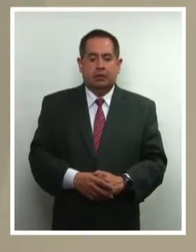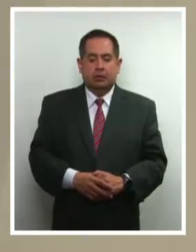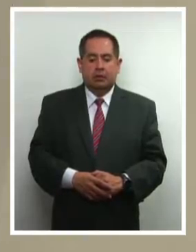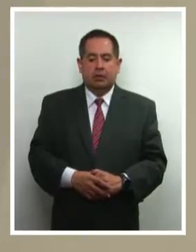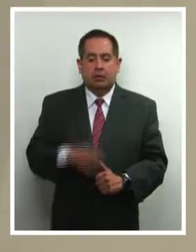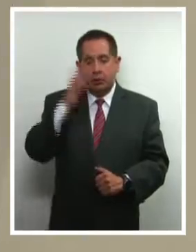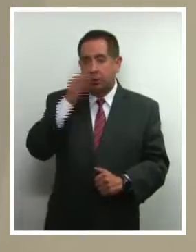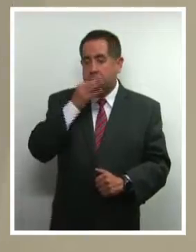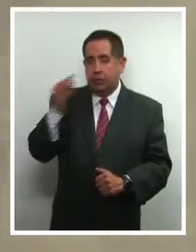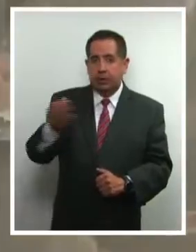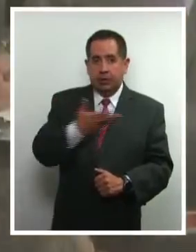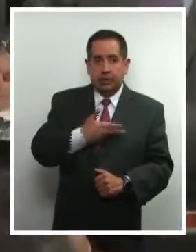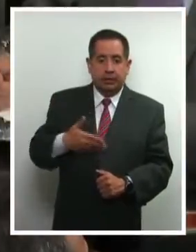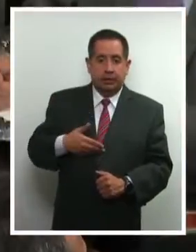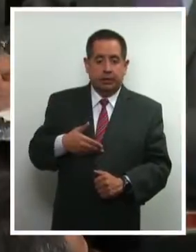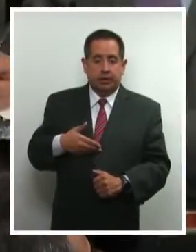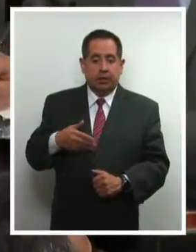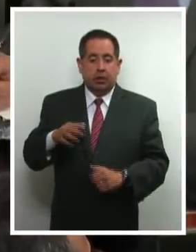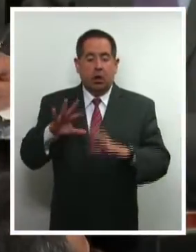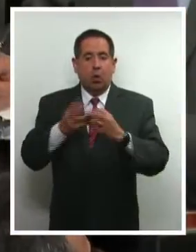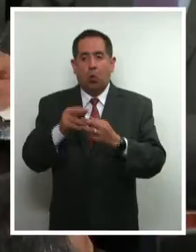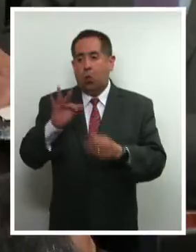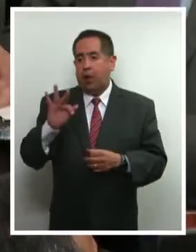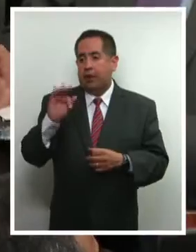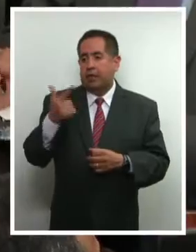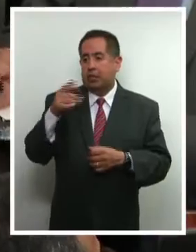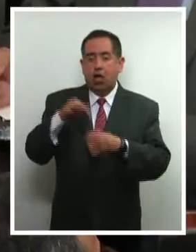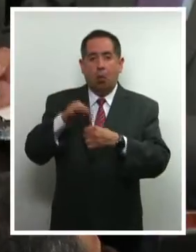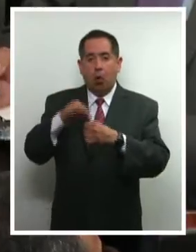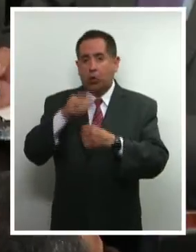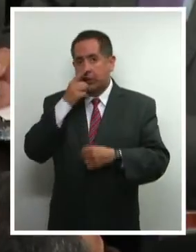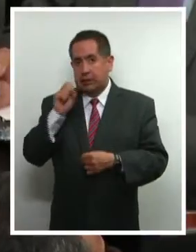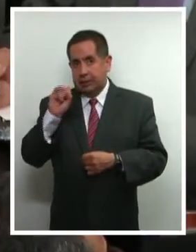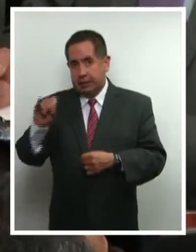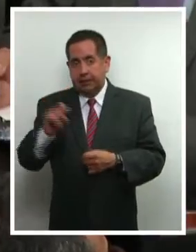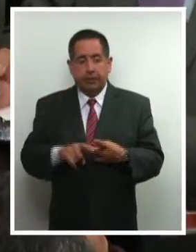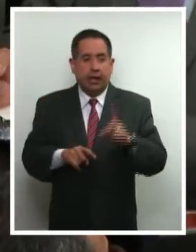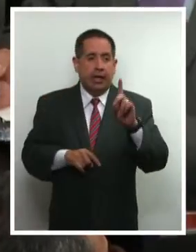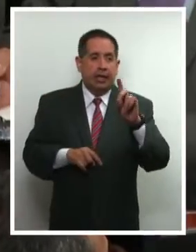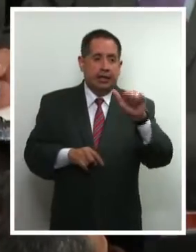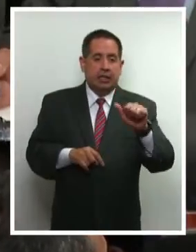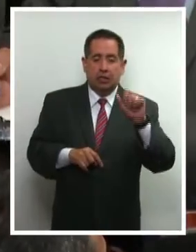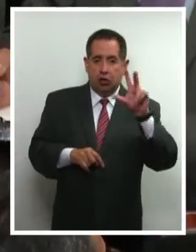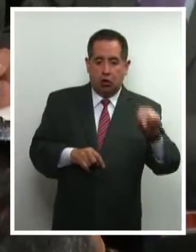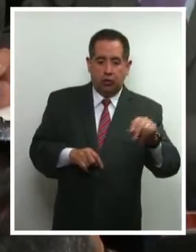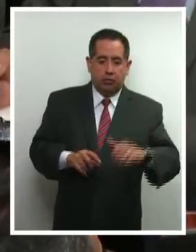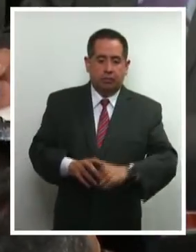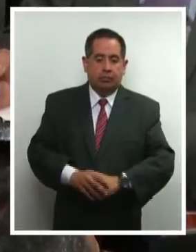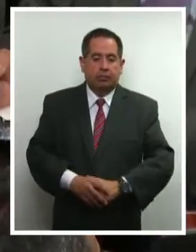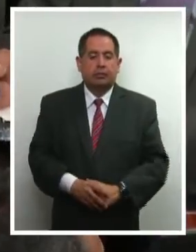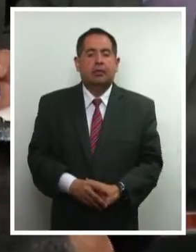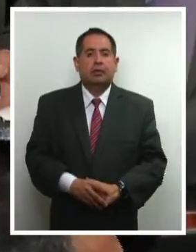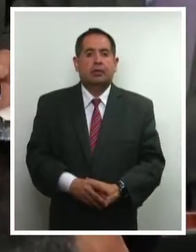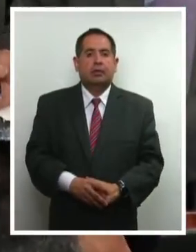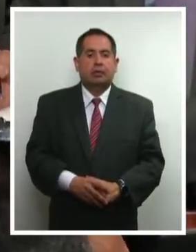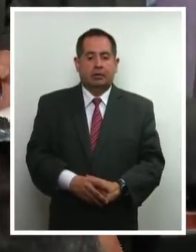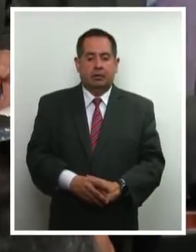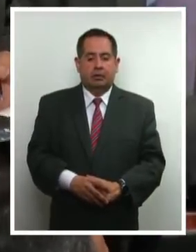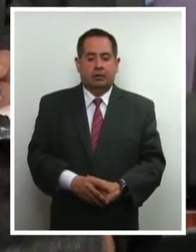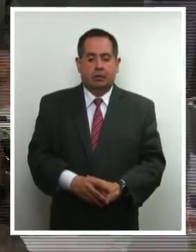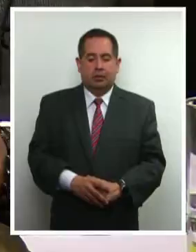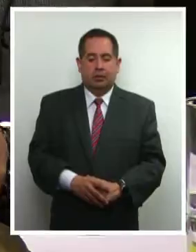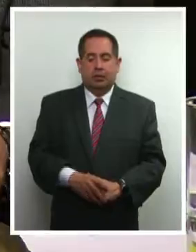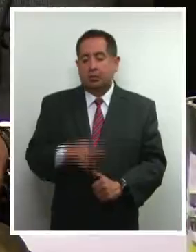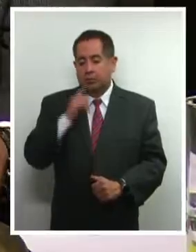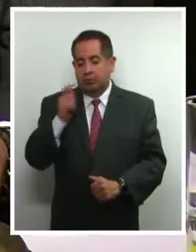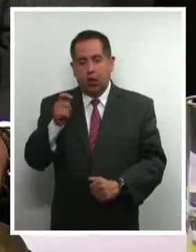Señor presidente, se emitieron 47 votos en pro, 36 en contra. Por